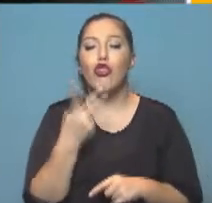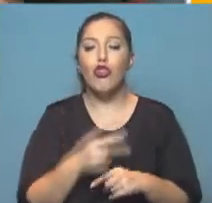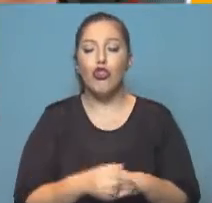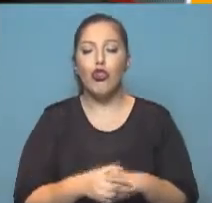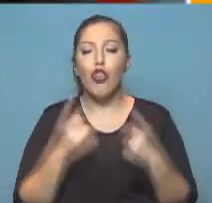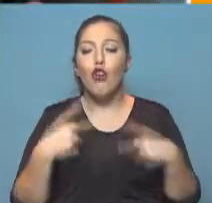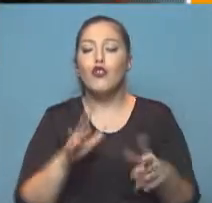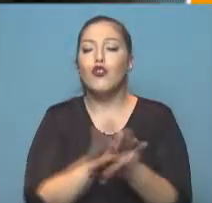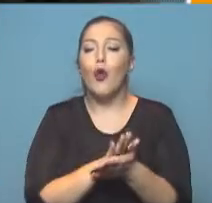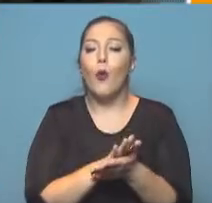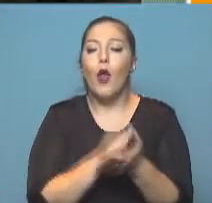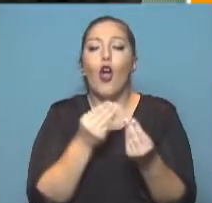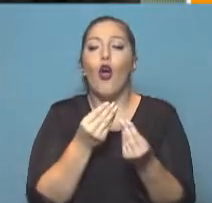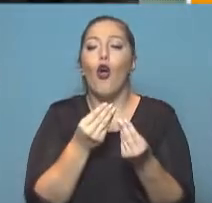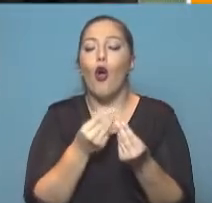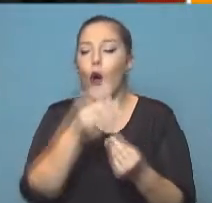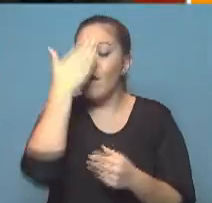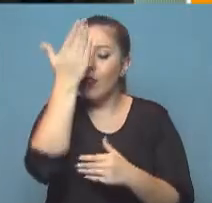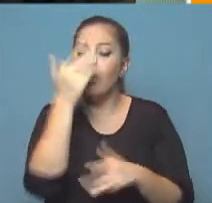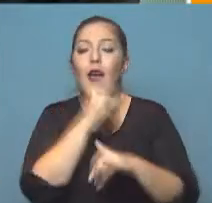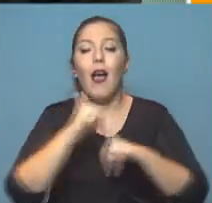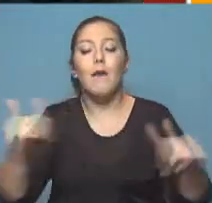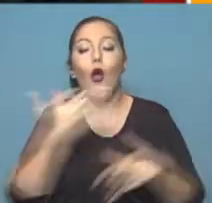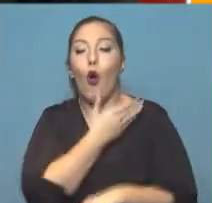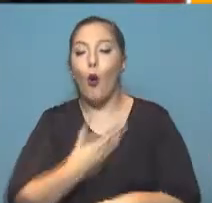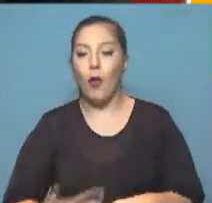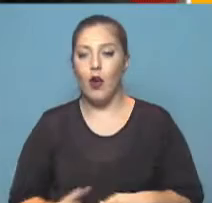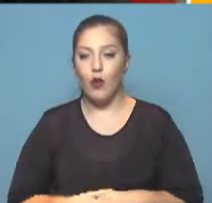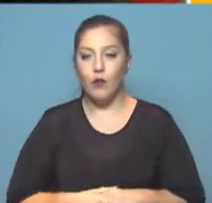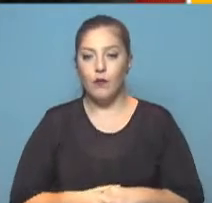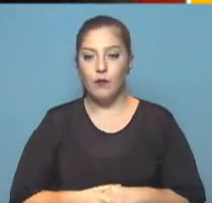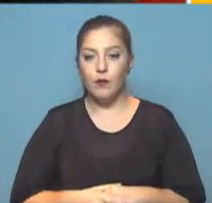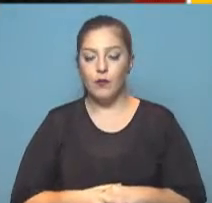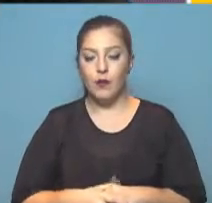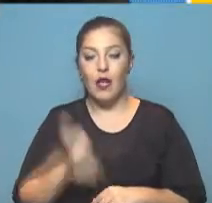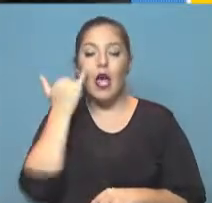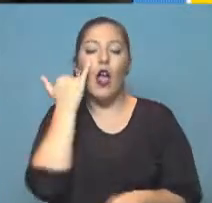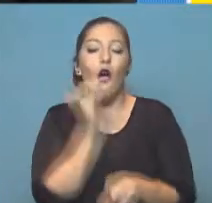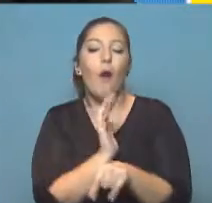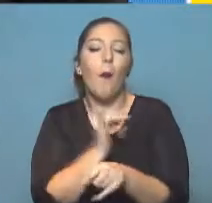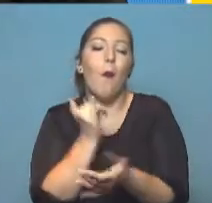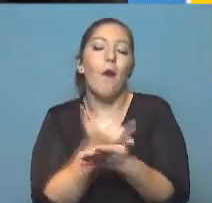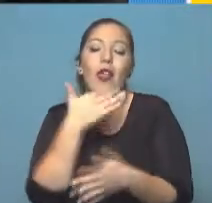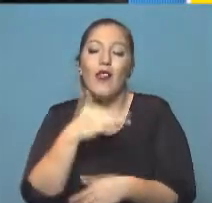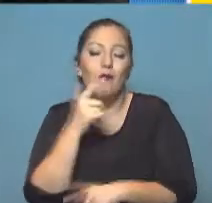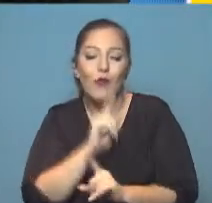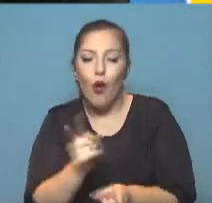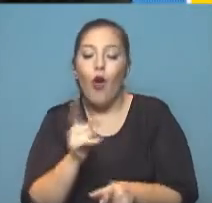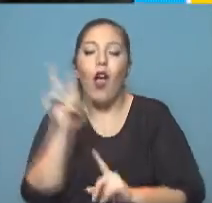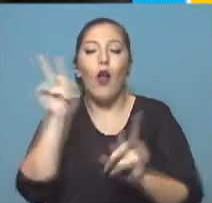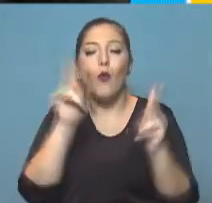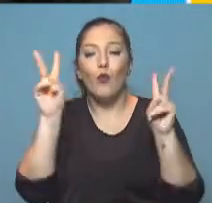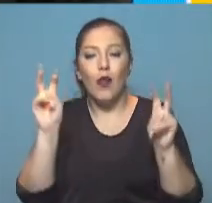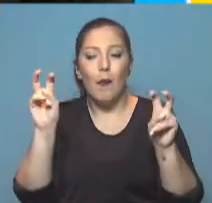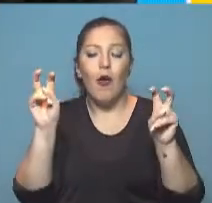cuanto a cómo encaró esta campaña el gobierno, y por un lado está la torpeza de no entender algunos aspectos